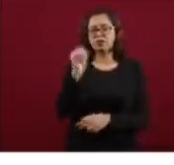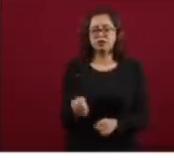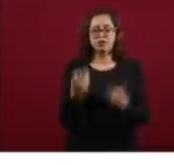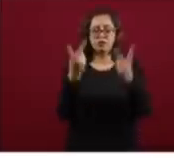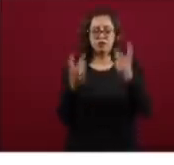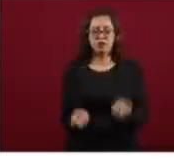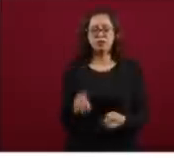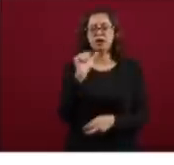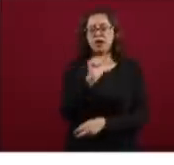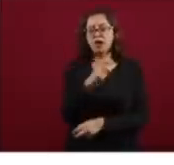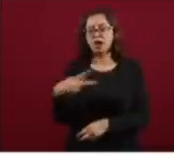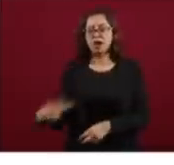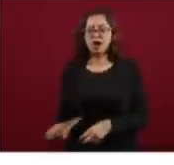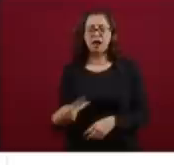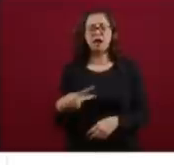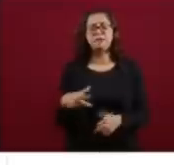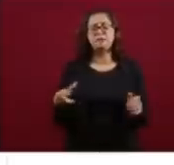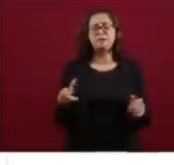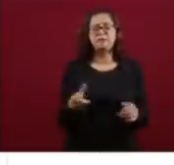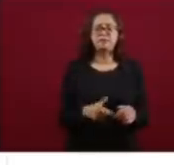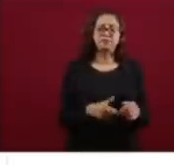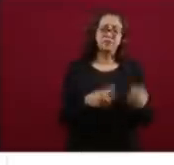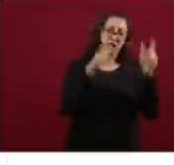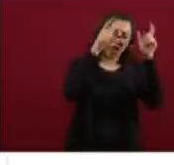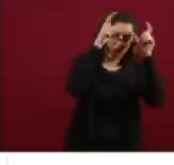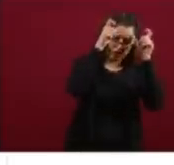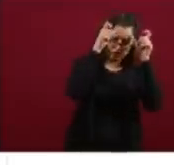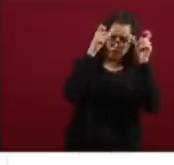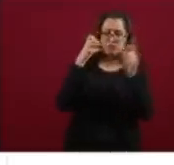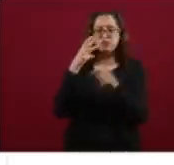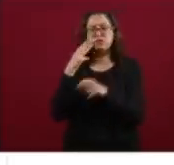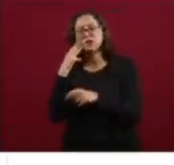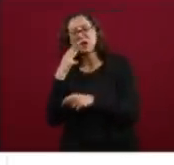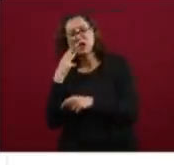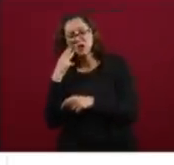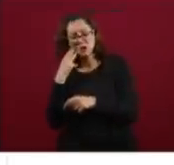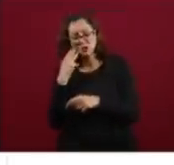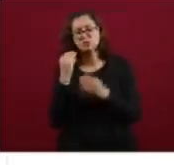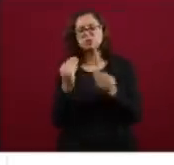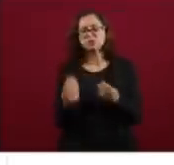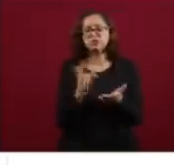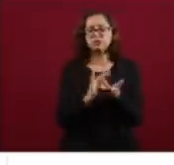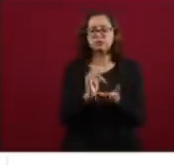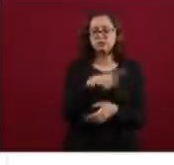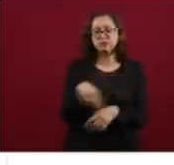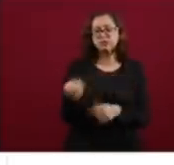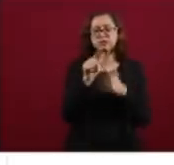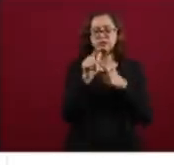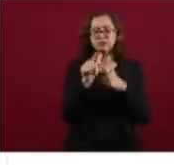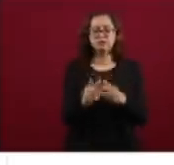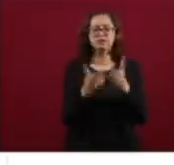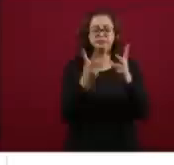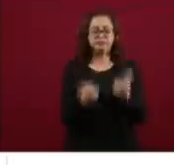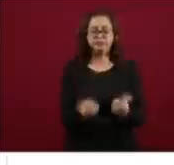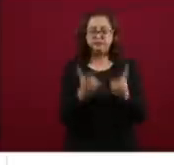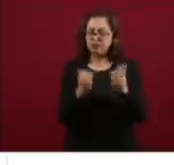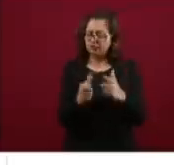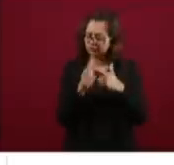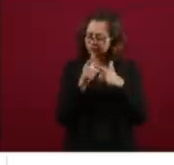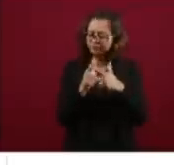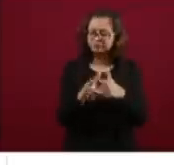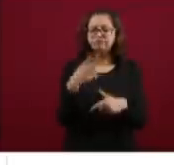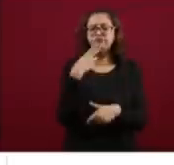ambos sistemas de la app del litro por litro agradecemos que los sigan descargando y sobre todo que los sigan utilizando porque se